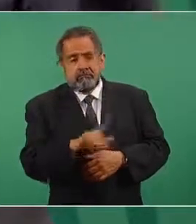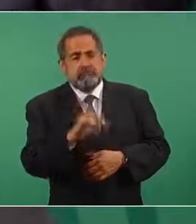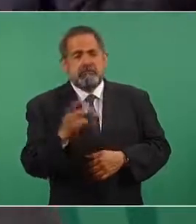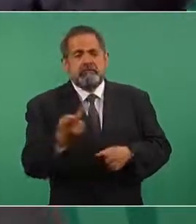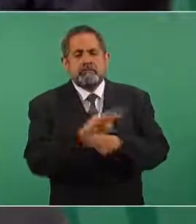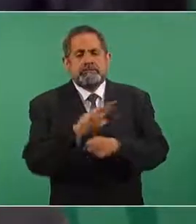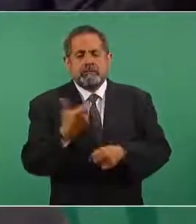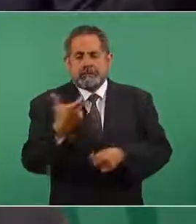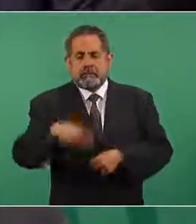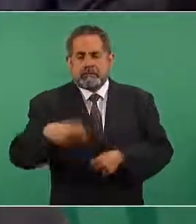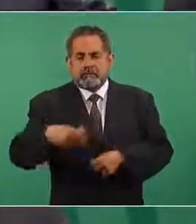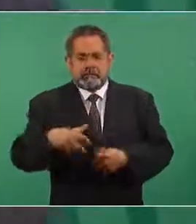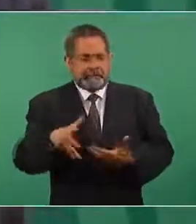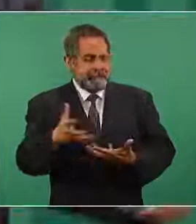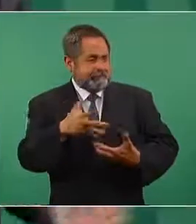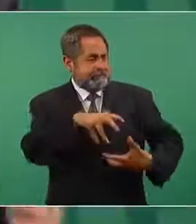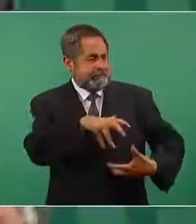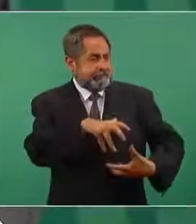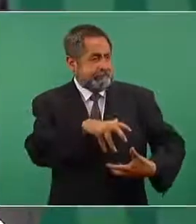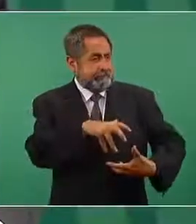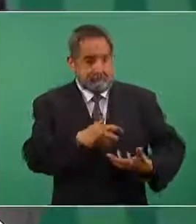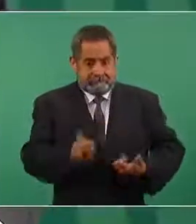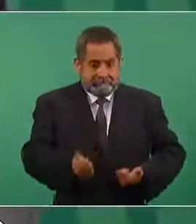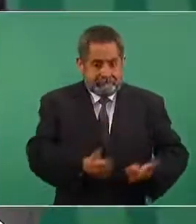todo eso que acumulan.